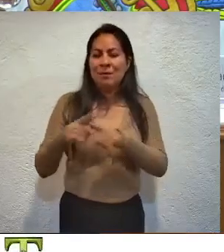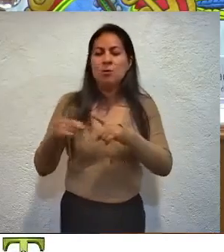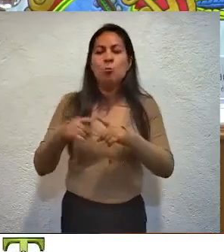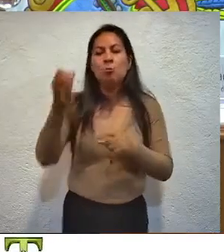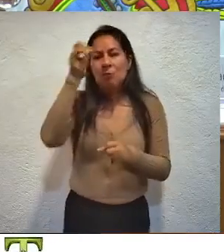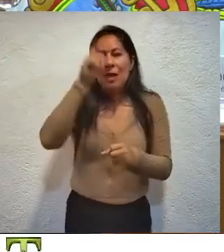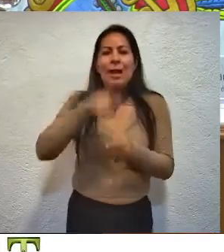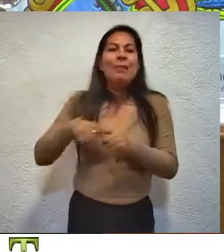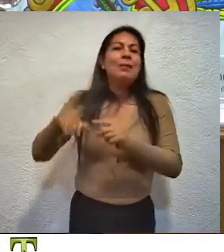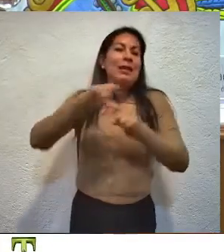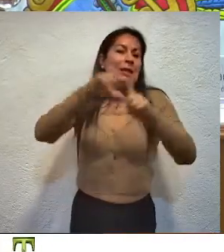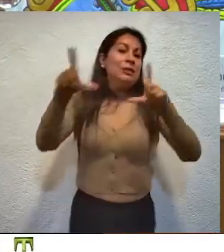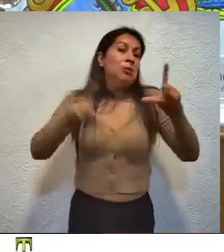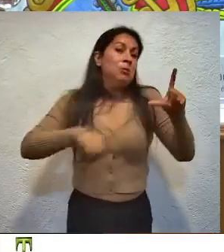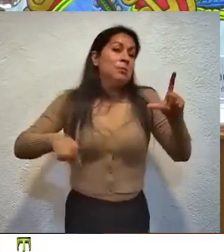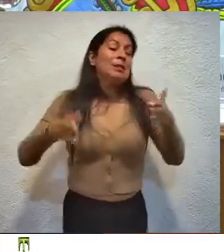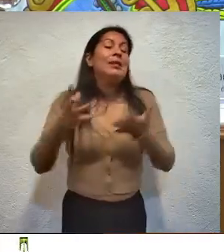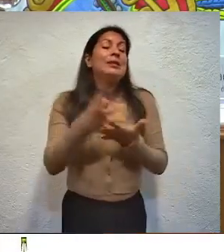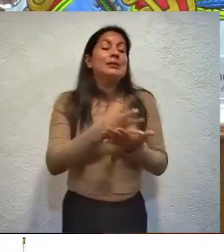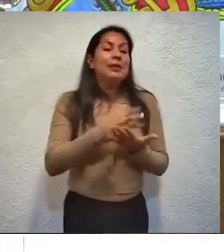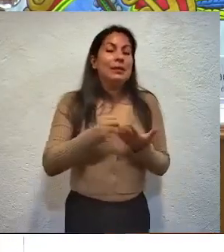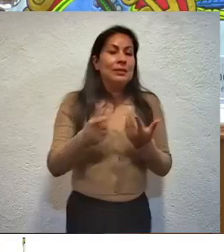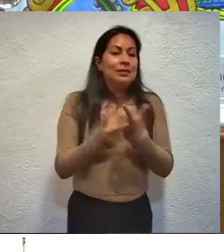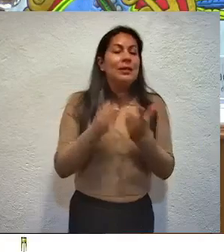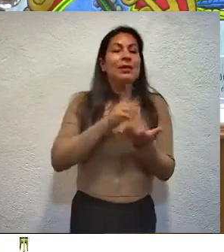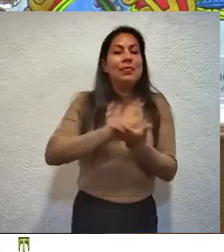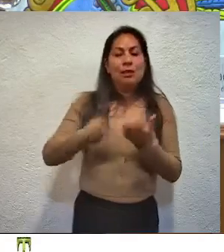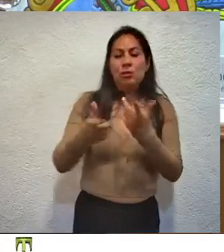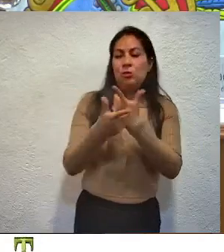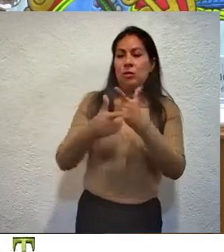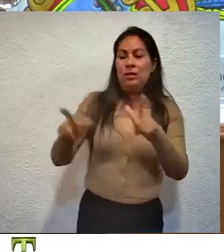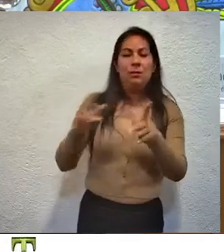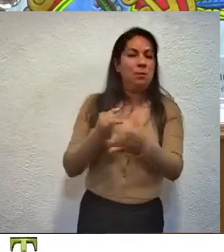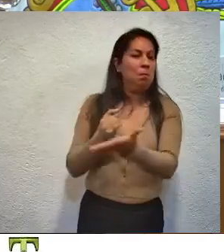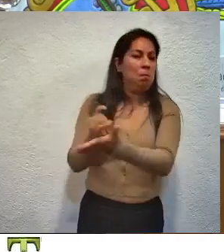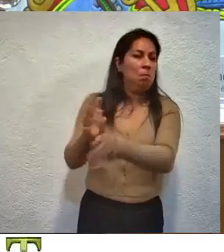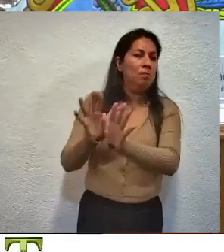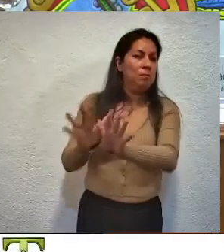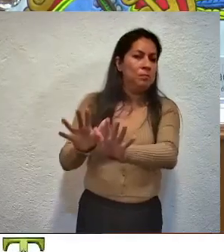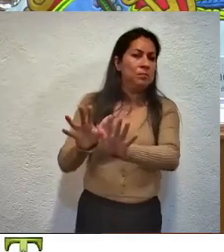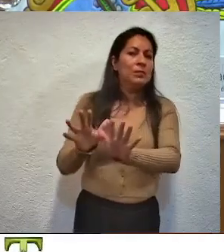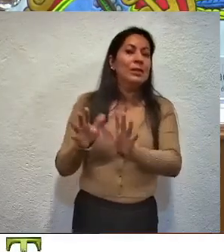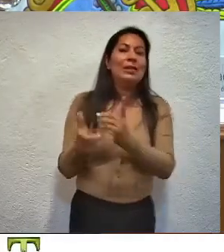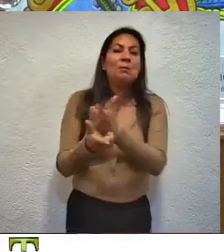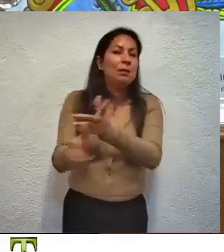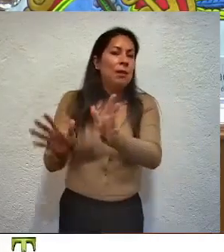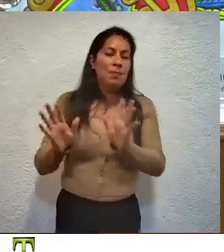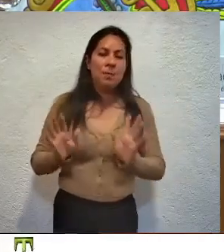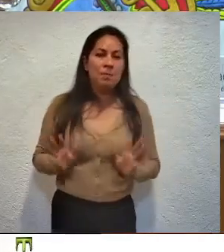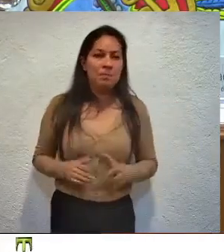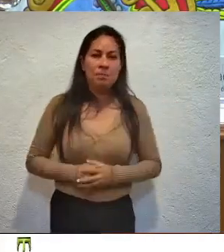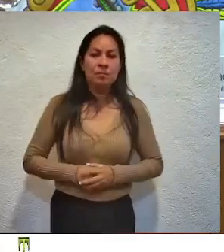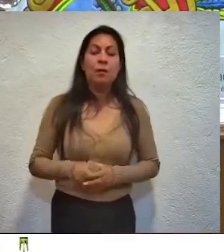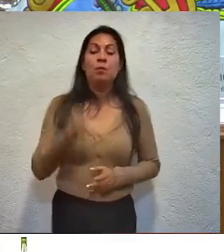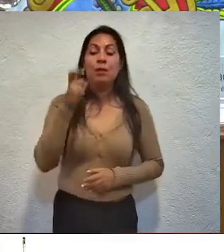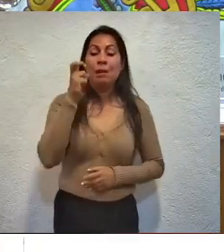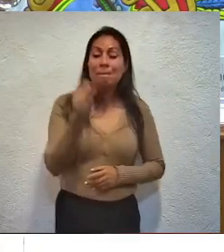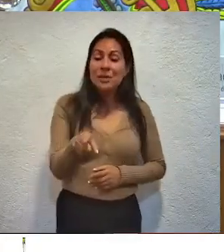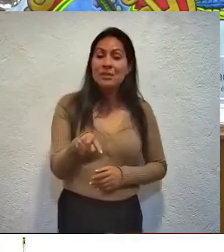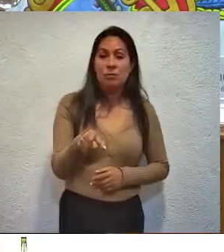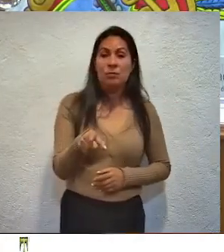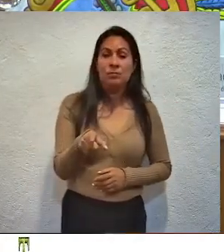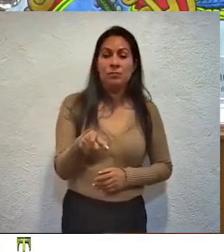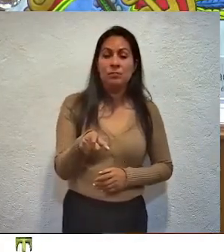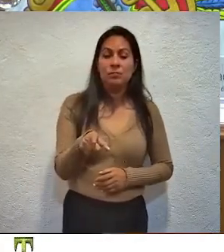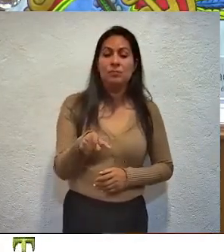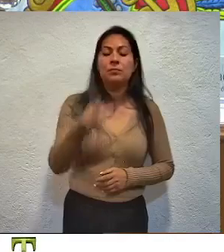pluricultural de la nación y les garantiza el derecho a su libre determinación y autonomía, por lo que asimismo,